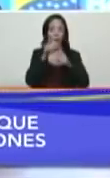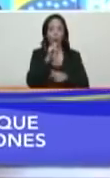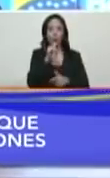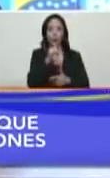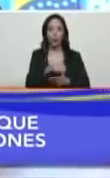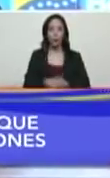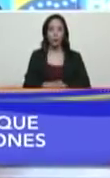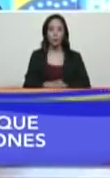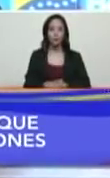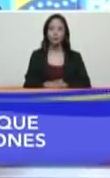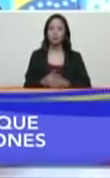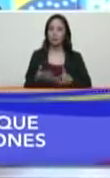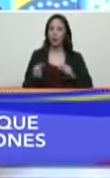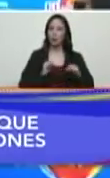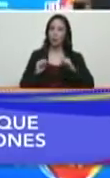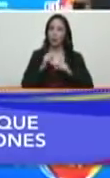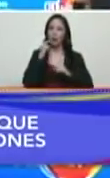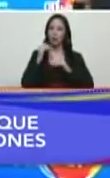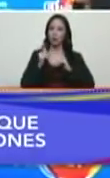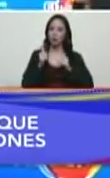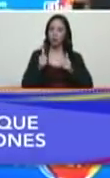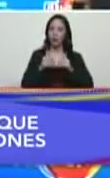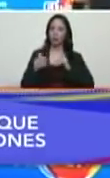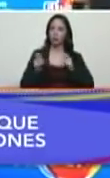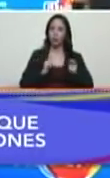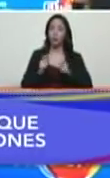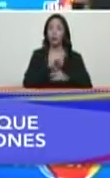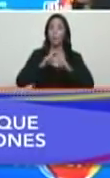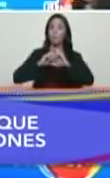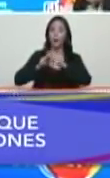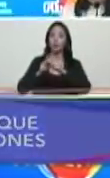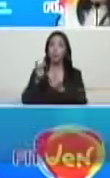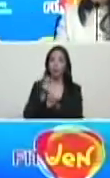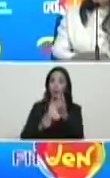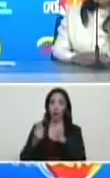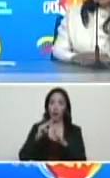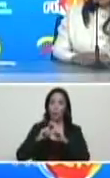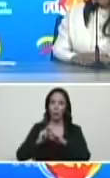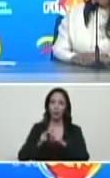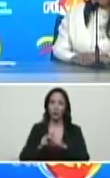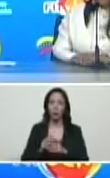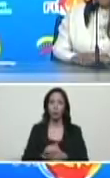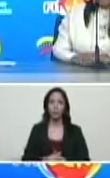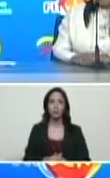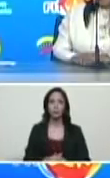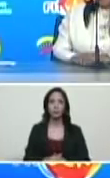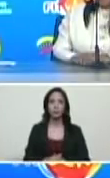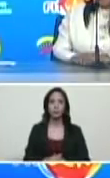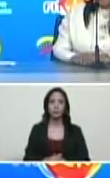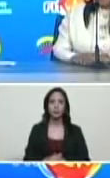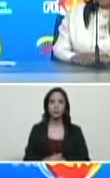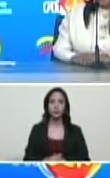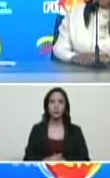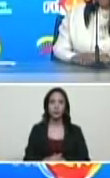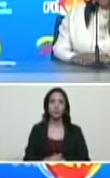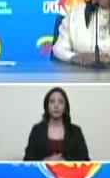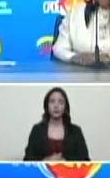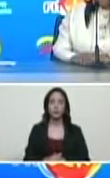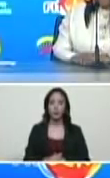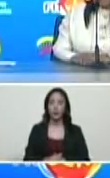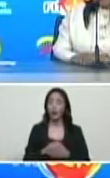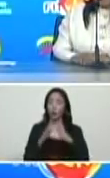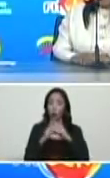hubo un alto movimiento en la entrega de créditos, ¿verdad? La entrega de créditos a los